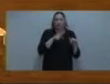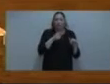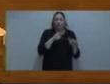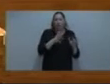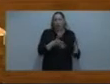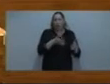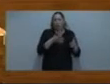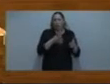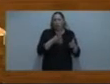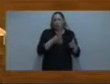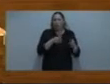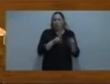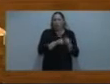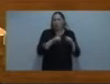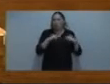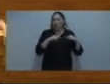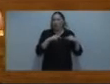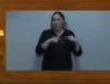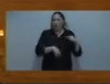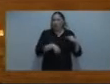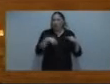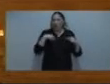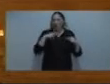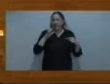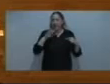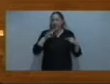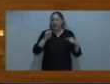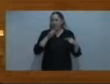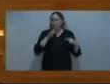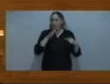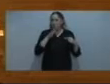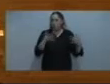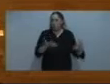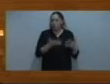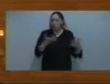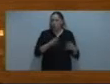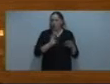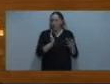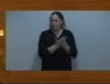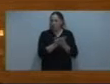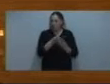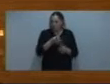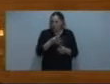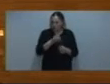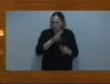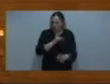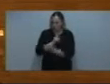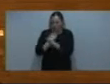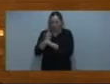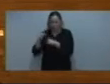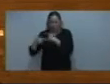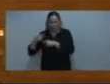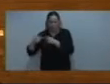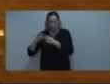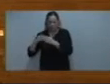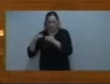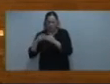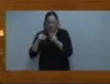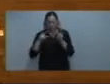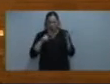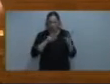destitución de la directora gerente de LERA por promover los expedientes de deuda contra los familiares de los usuarios.